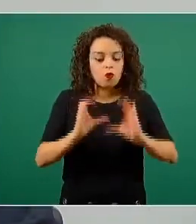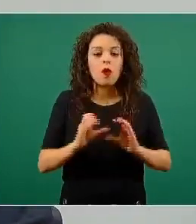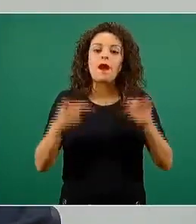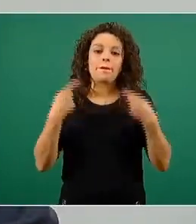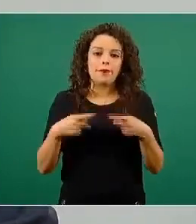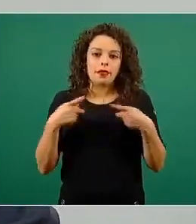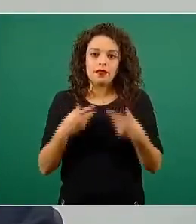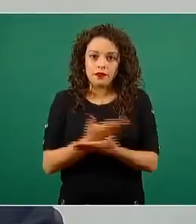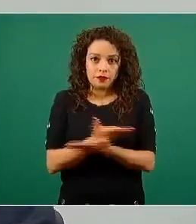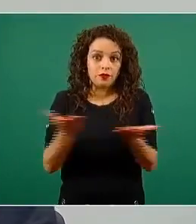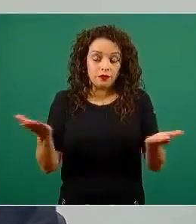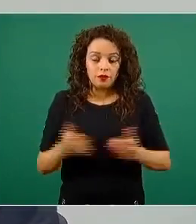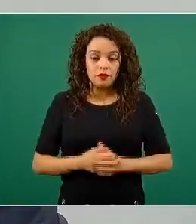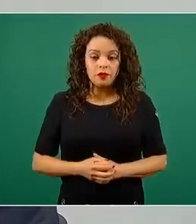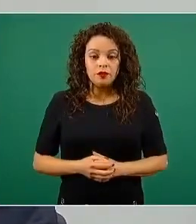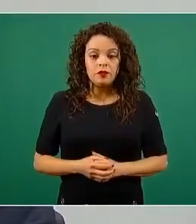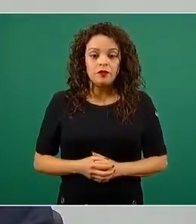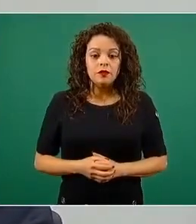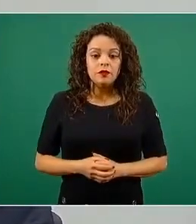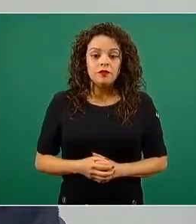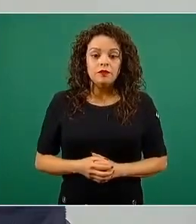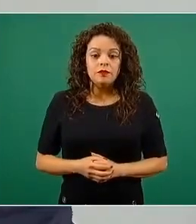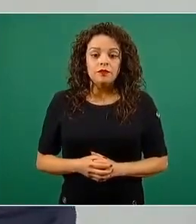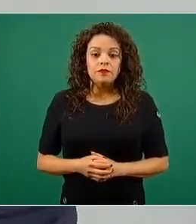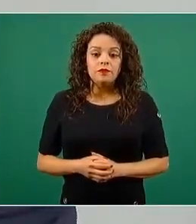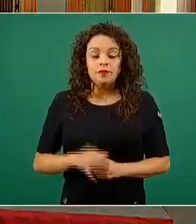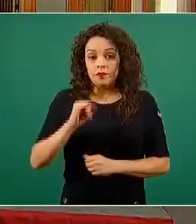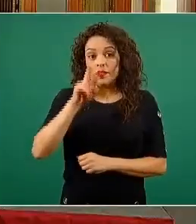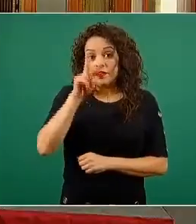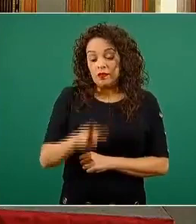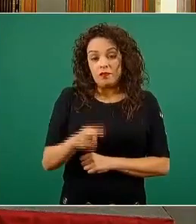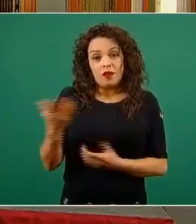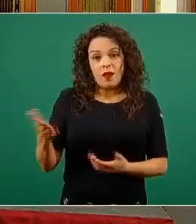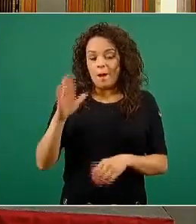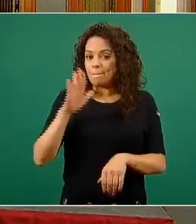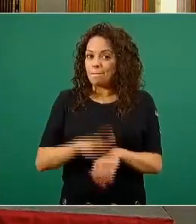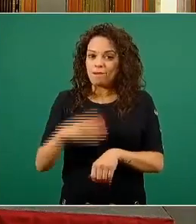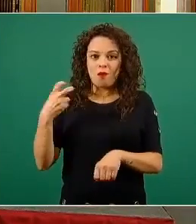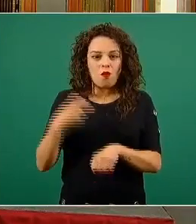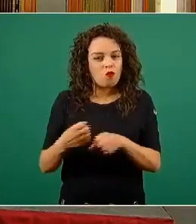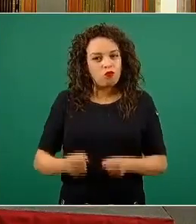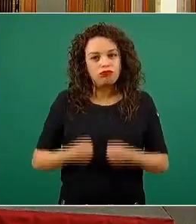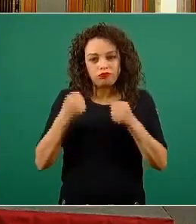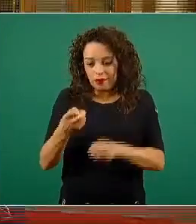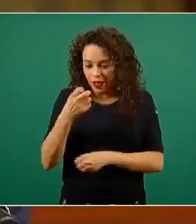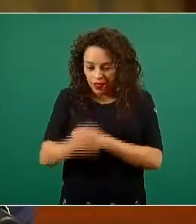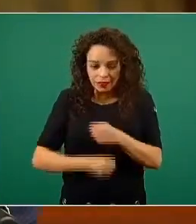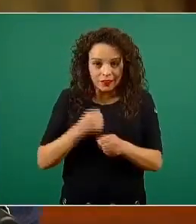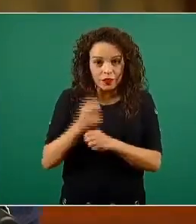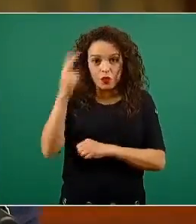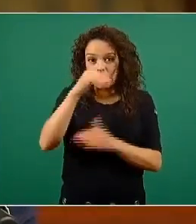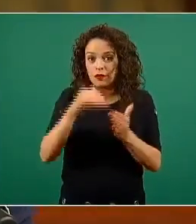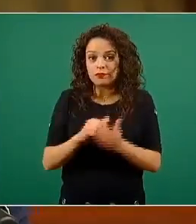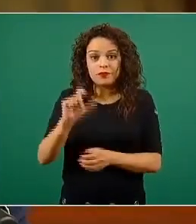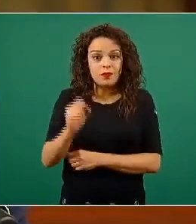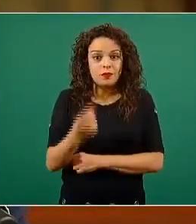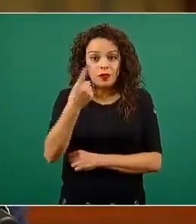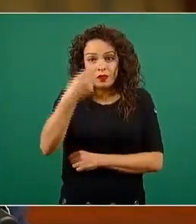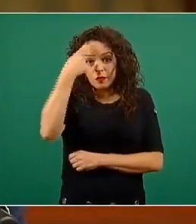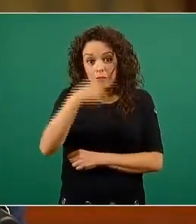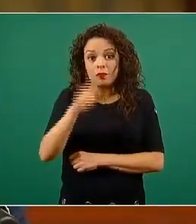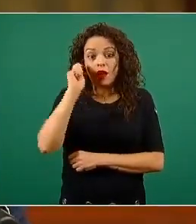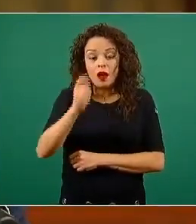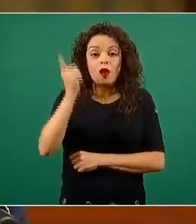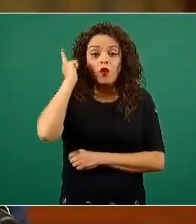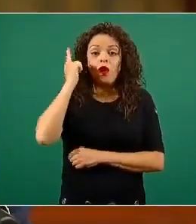va a haber que seguir dando con mucha fuerza, con mucha intensidad durante todo el año 2021, porque para que lleguemos a los umbrales necesarios